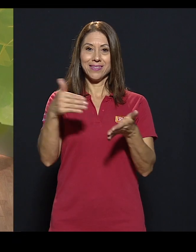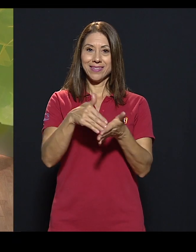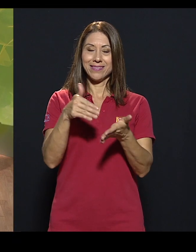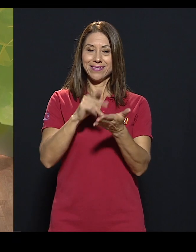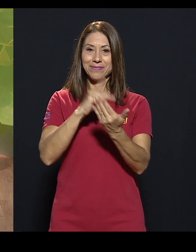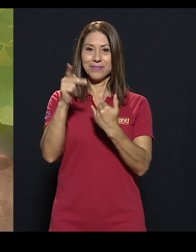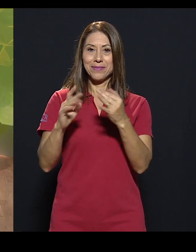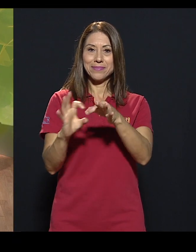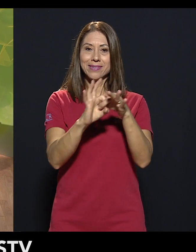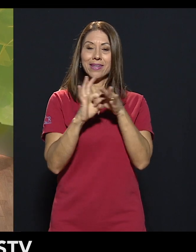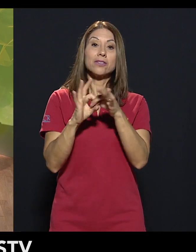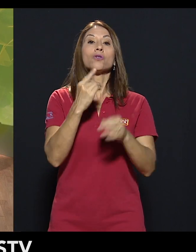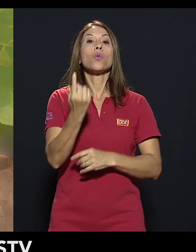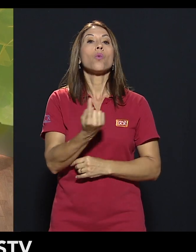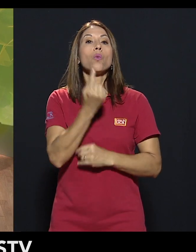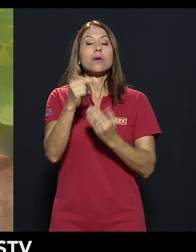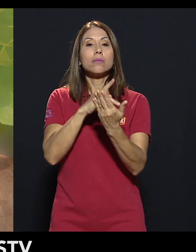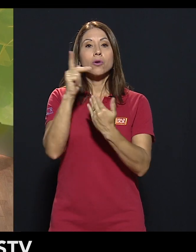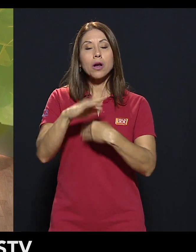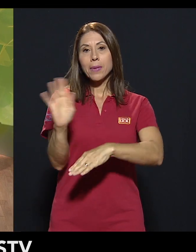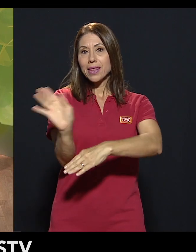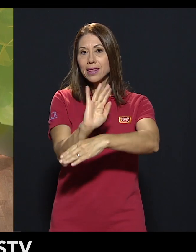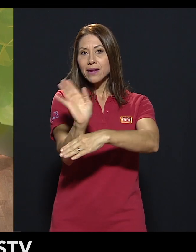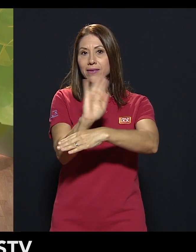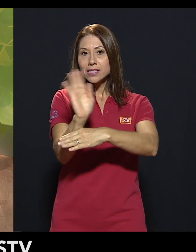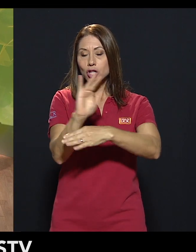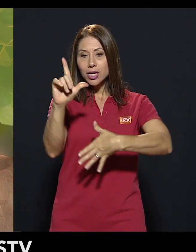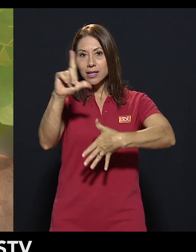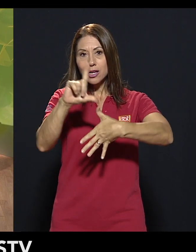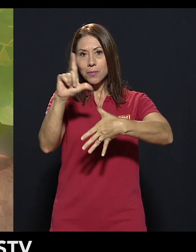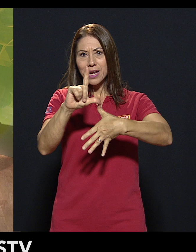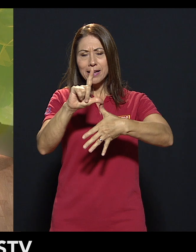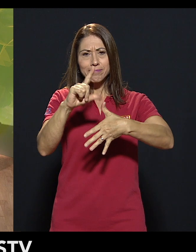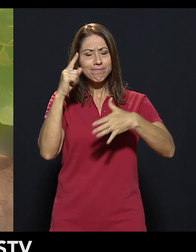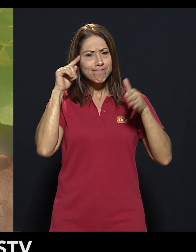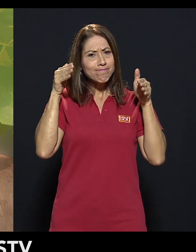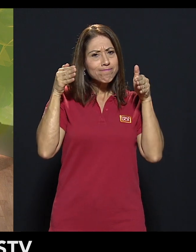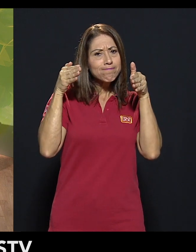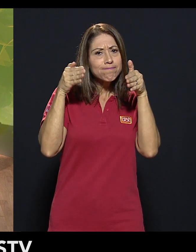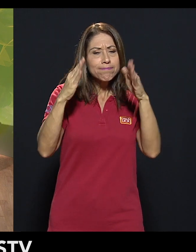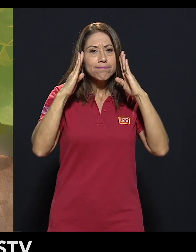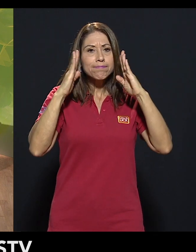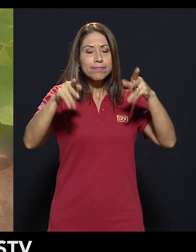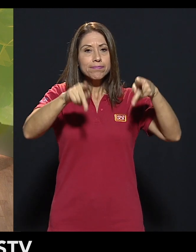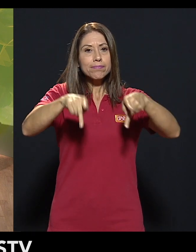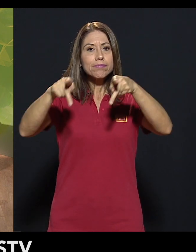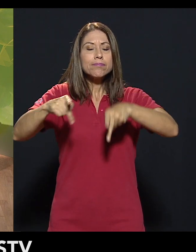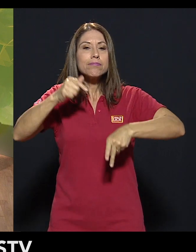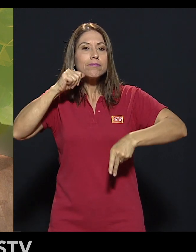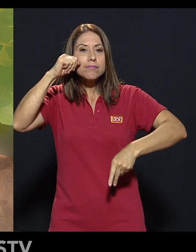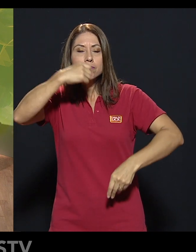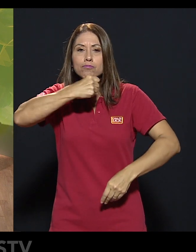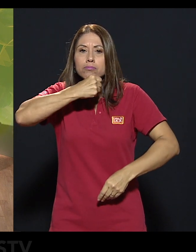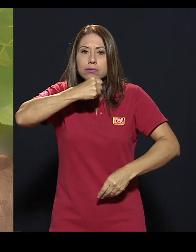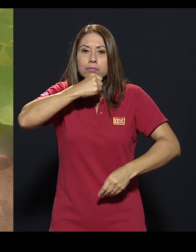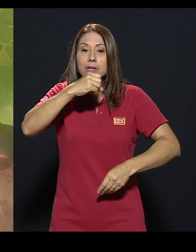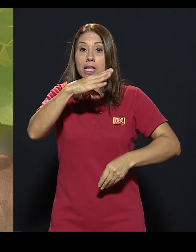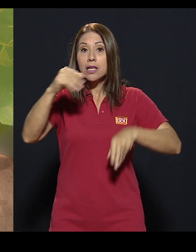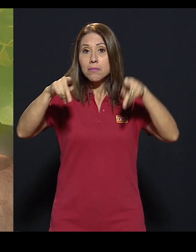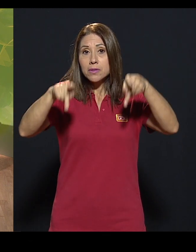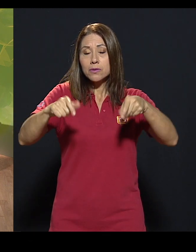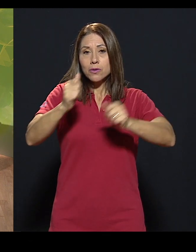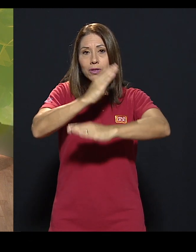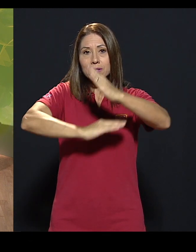Estamos de regreso en Nexos, único programa de televisión en Latinoamérica dedicado de lleno a la población adulta mayor y las personas